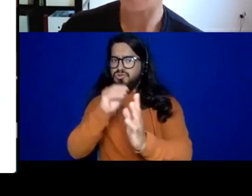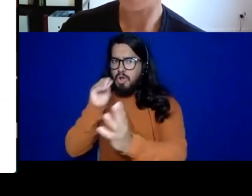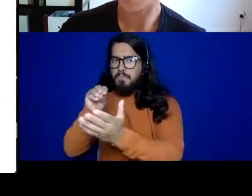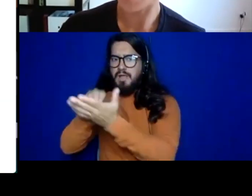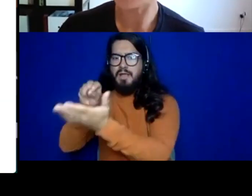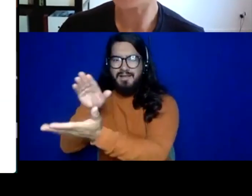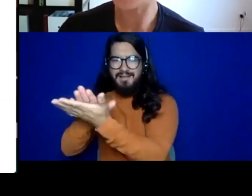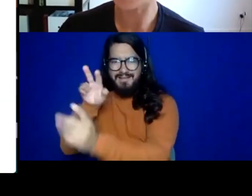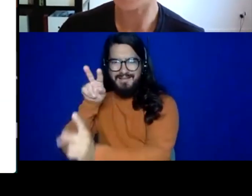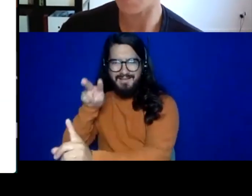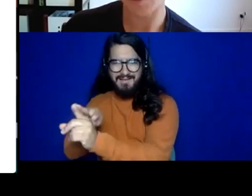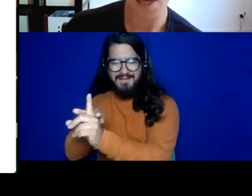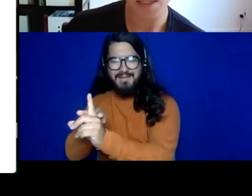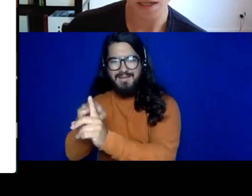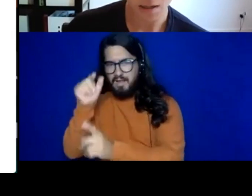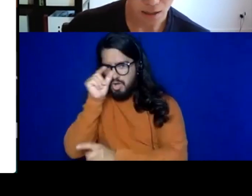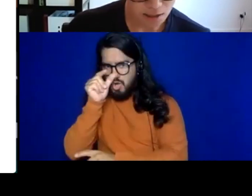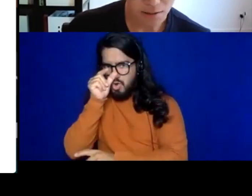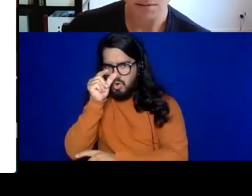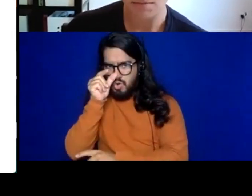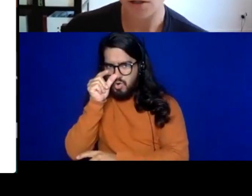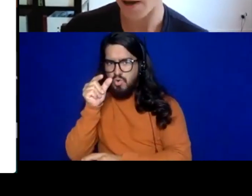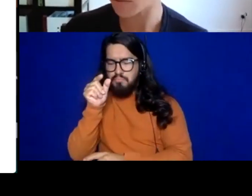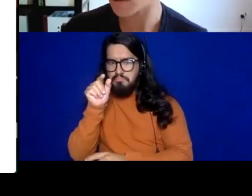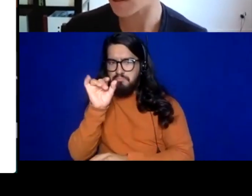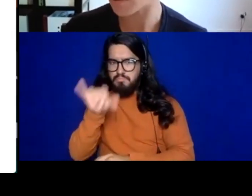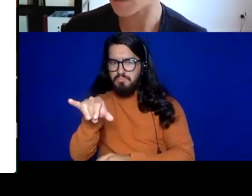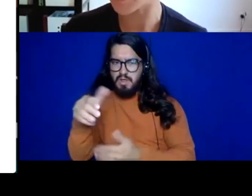Y ahí lo entro aquí,